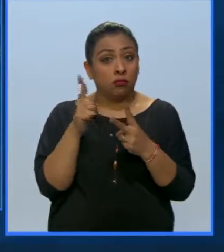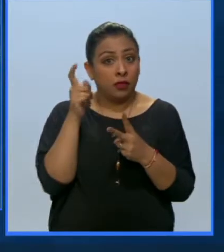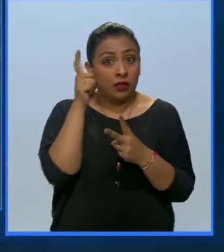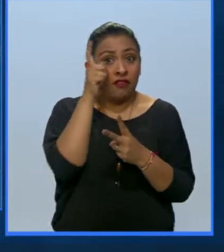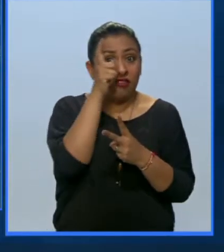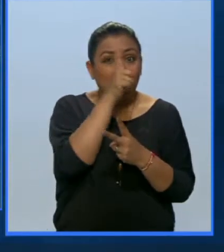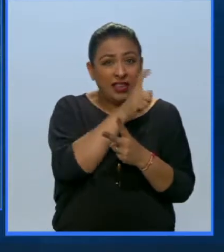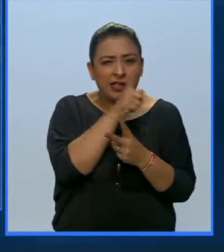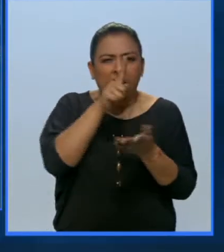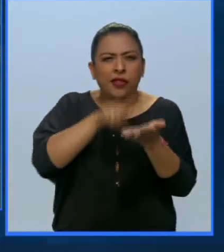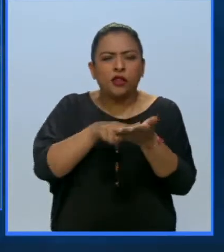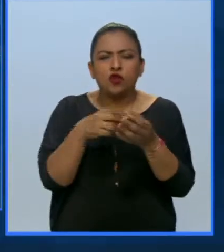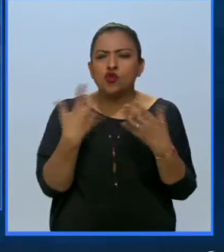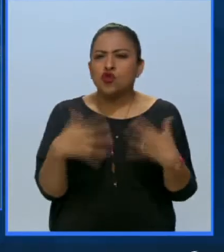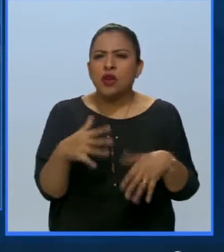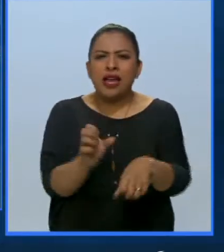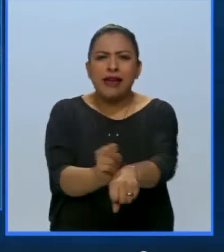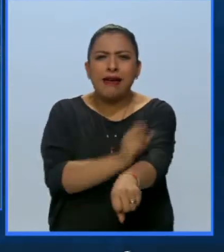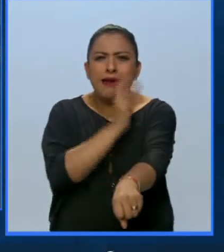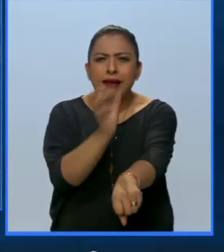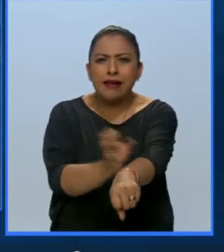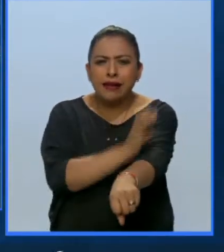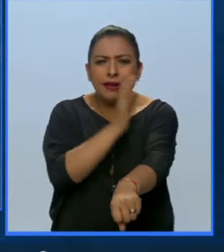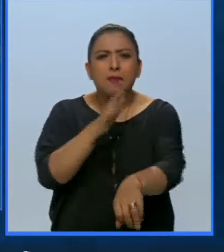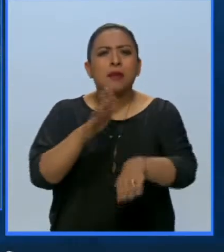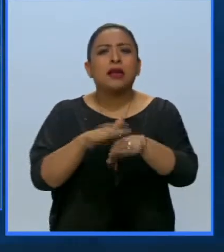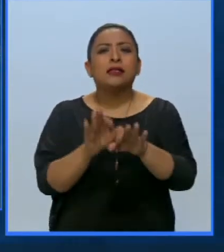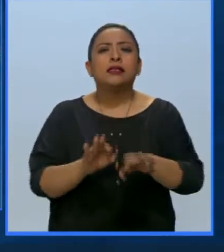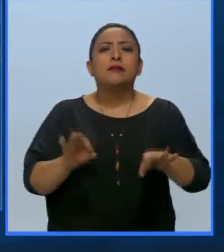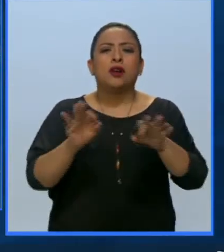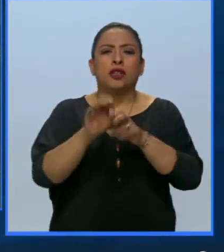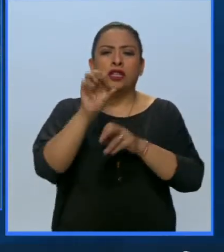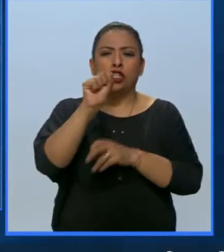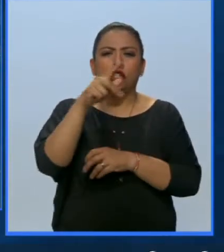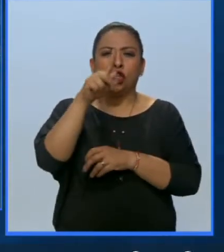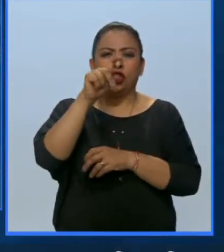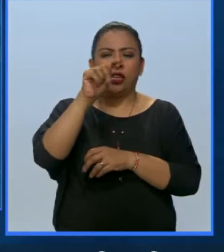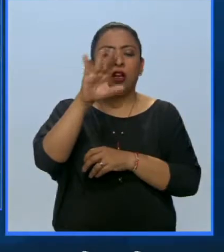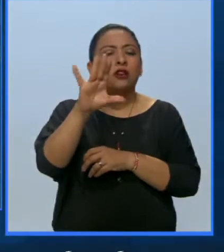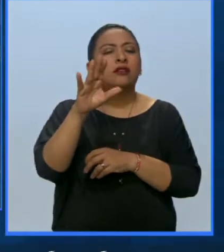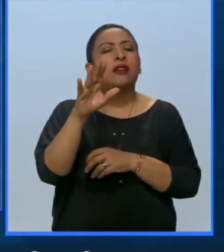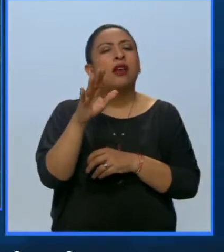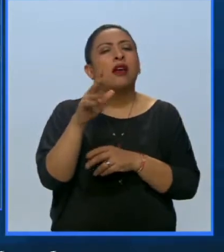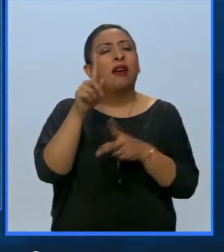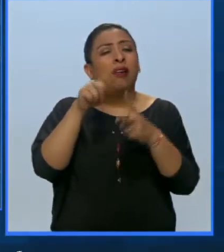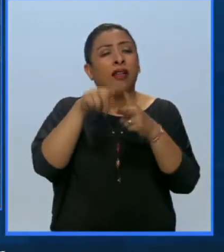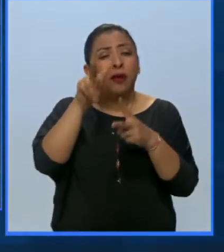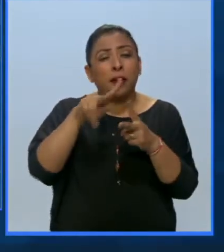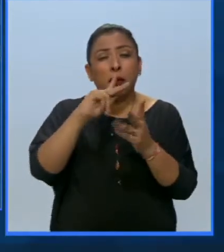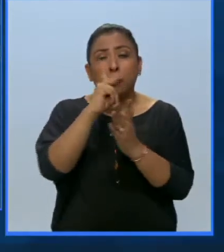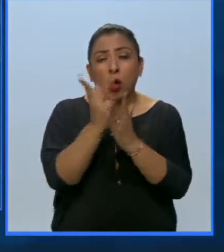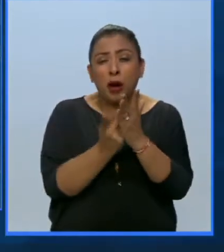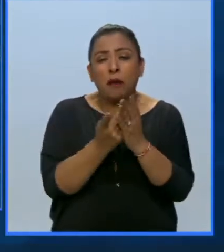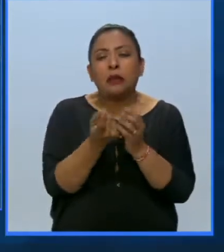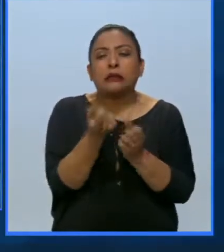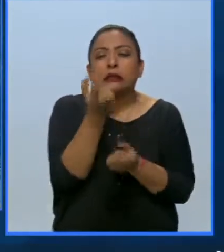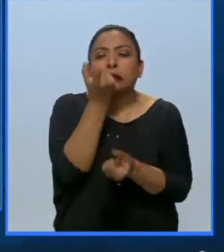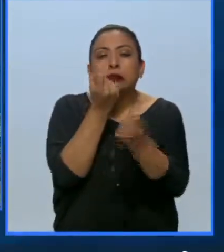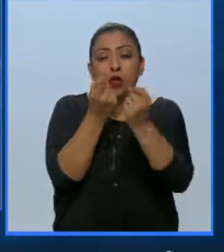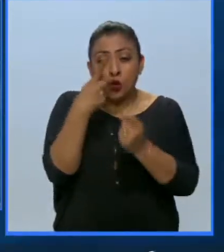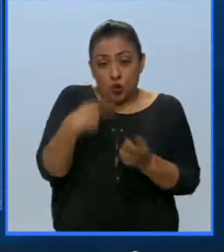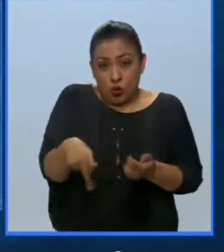obras llenas de energía y sobre todo Shostakovich es una obra en realidad poco programada, no solo en México, sino en el